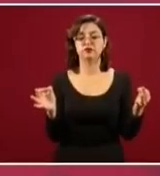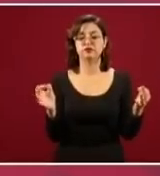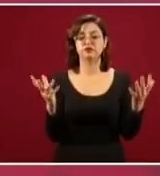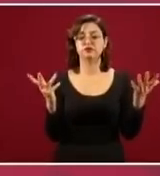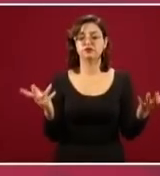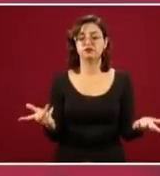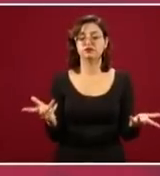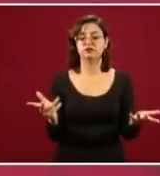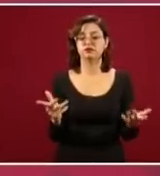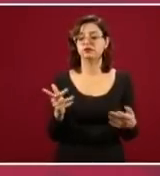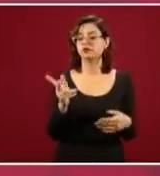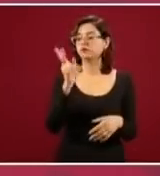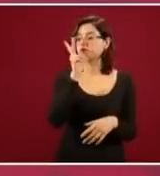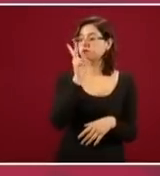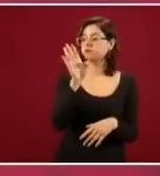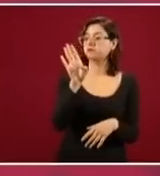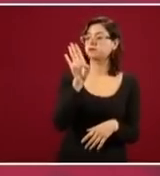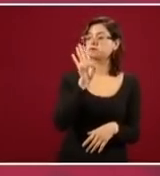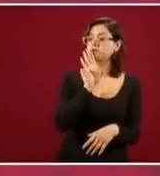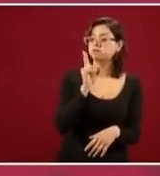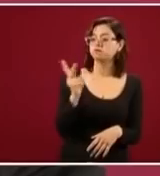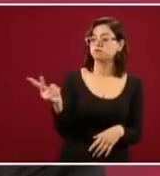se habían ido del país, se habían